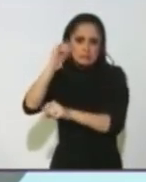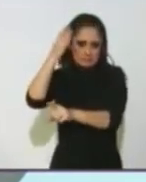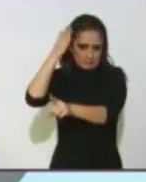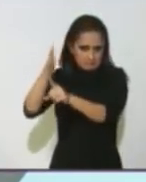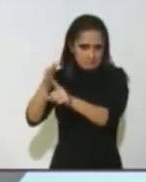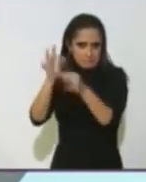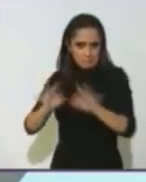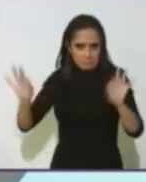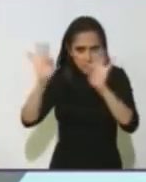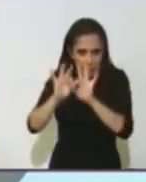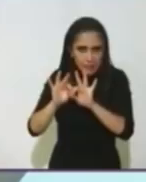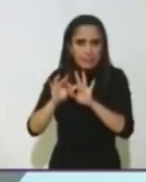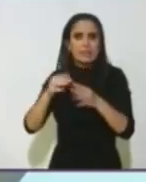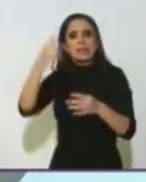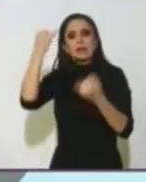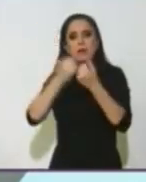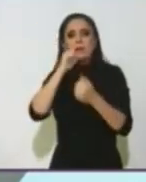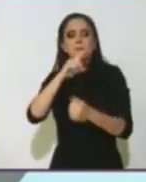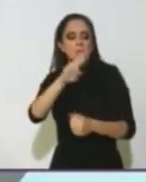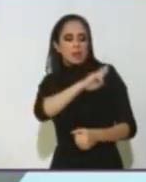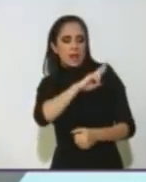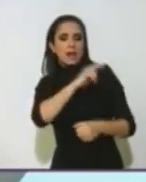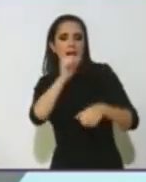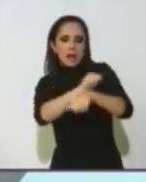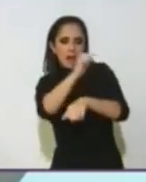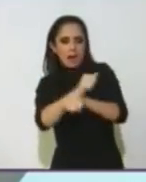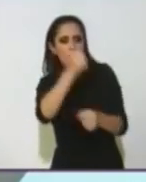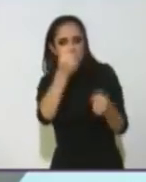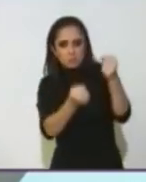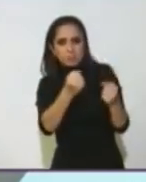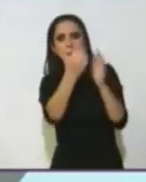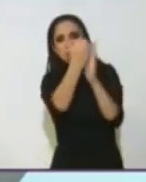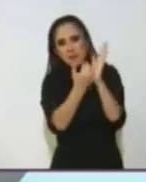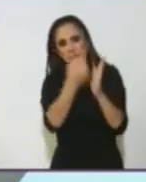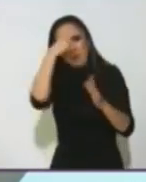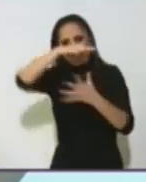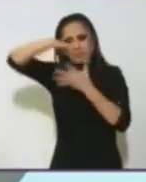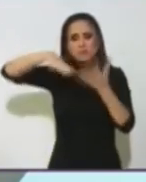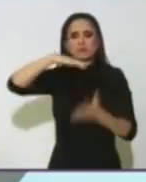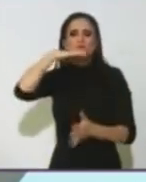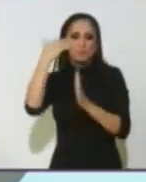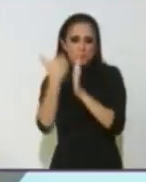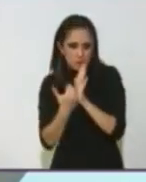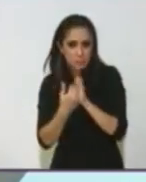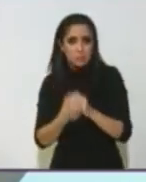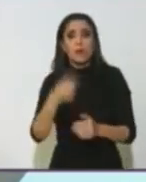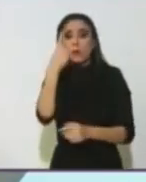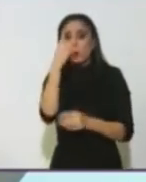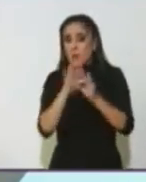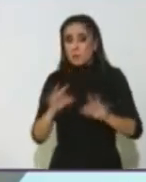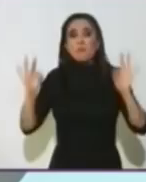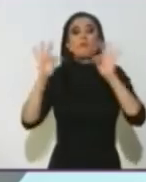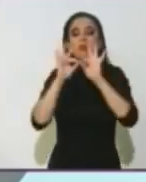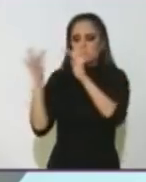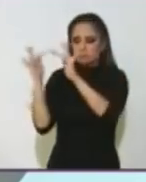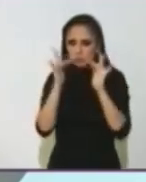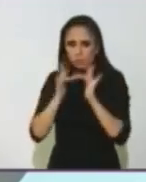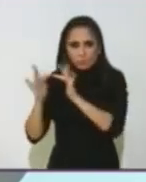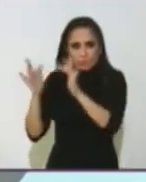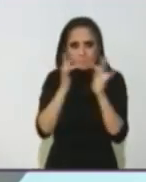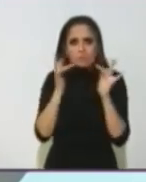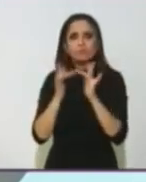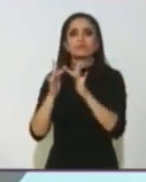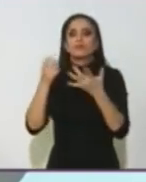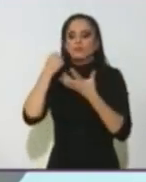para el transporte privado para bajar la contaminación y como dije la clave es la interconexión la clave es la inversión y la clave